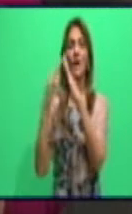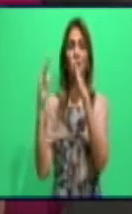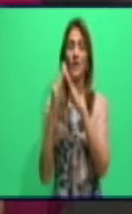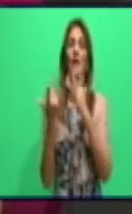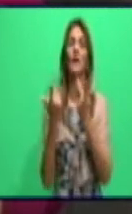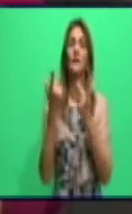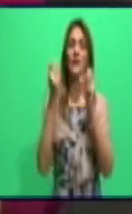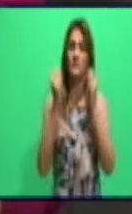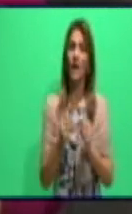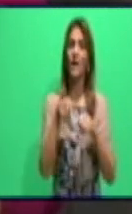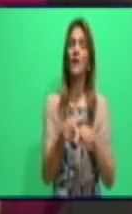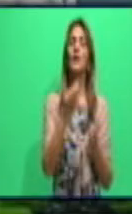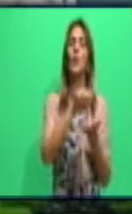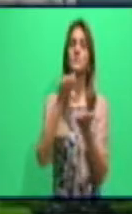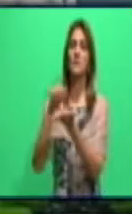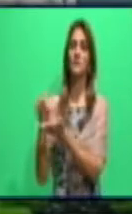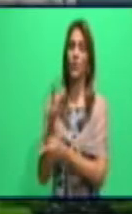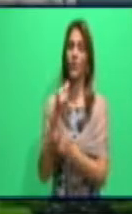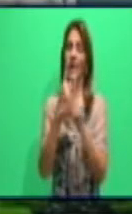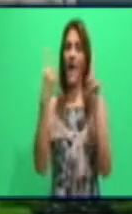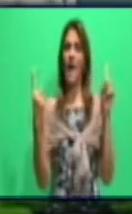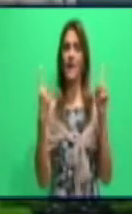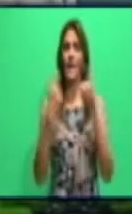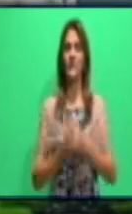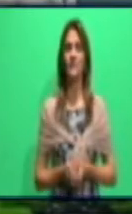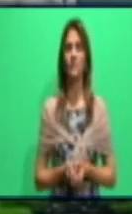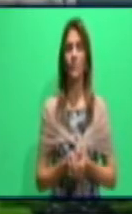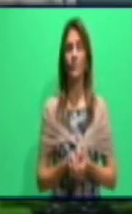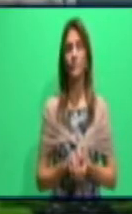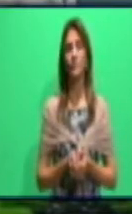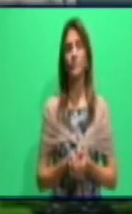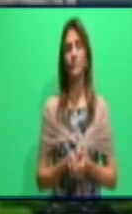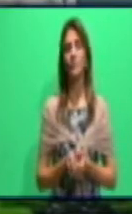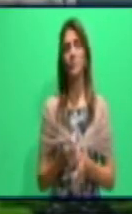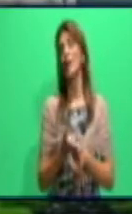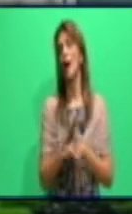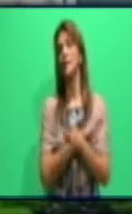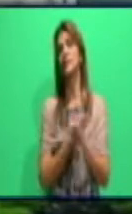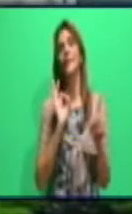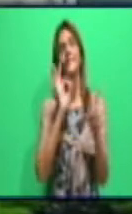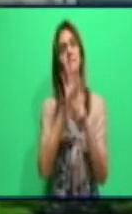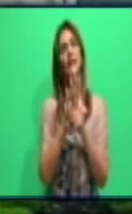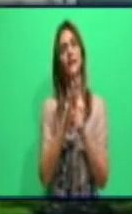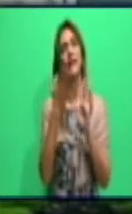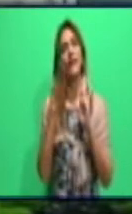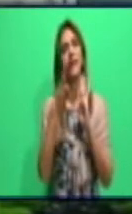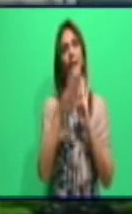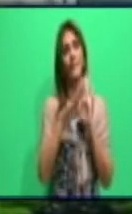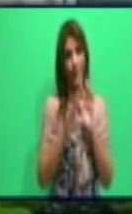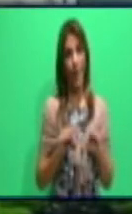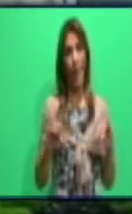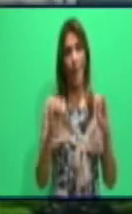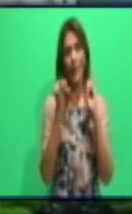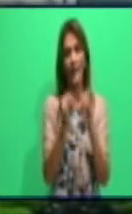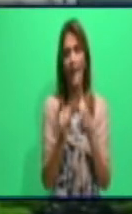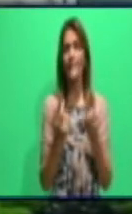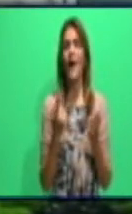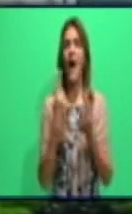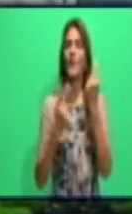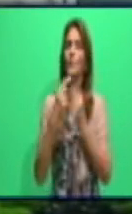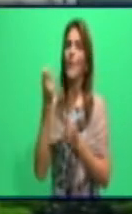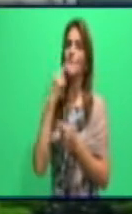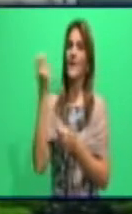centros de aislamiento. Gracias, doctora, por su explicación. Antes de iniciar el programa teníamos varios mensajes y llamadas telefónicas referidas a